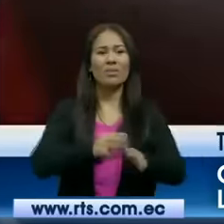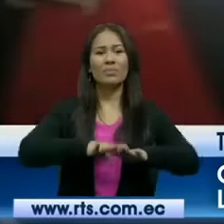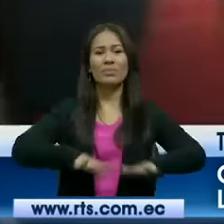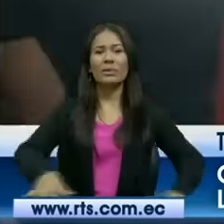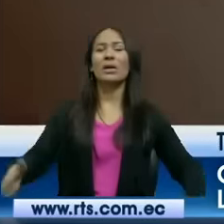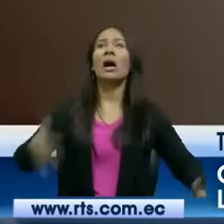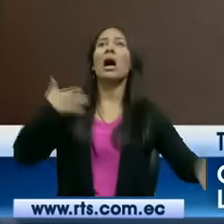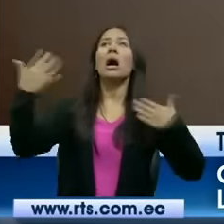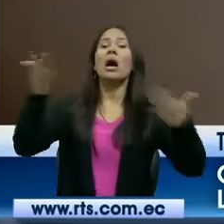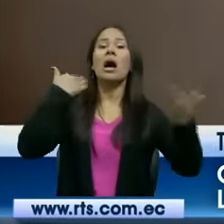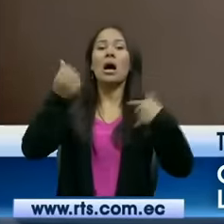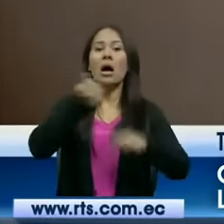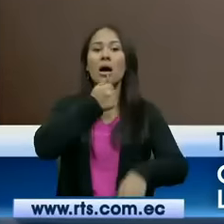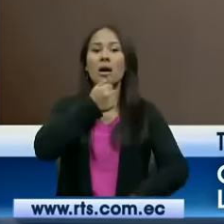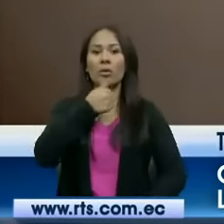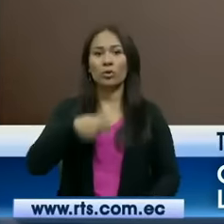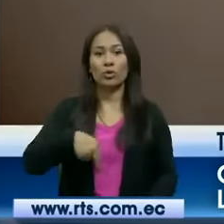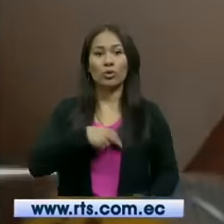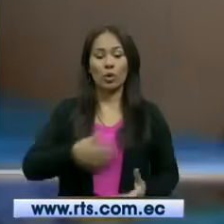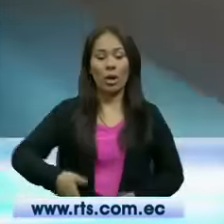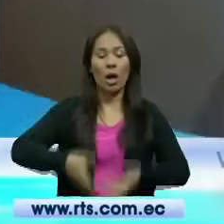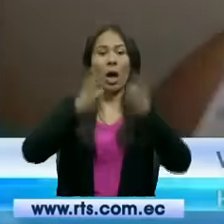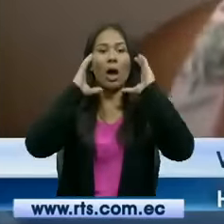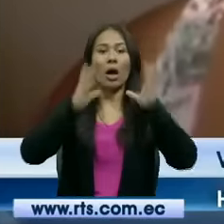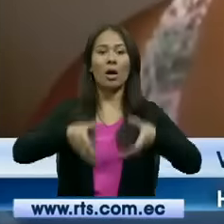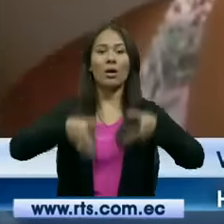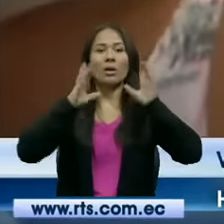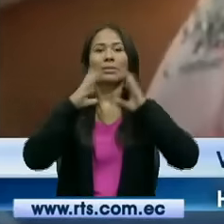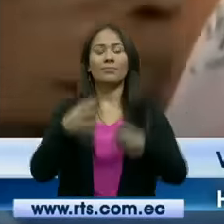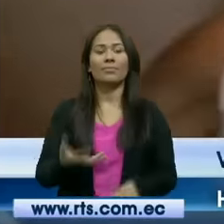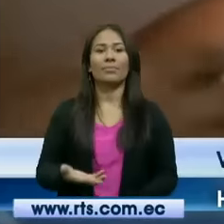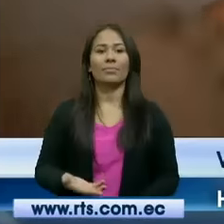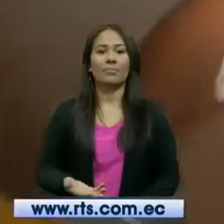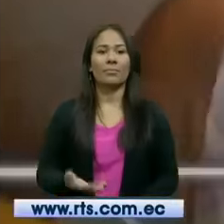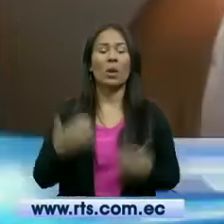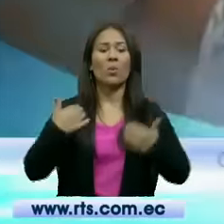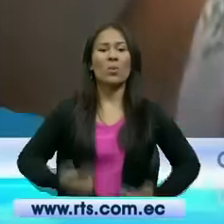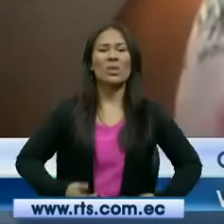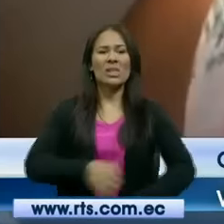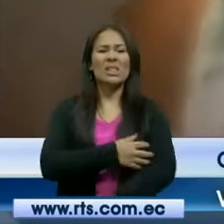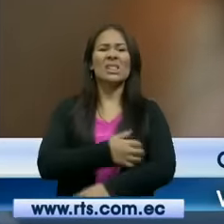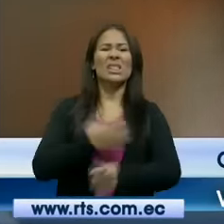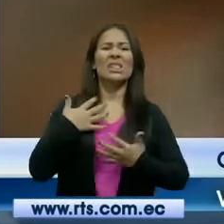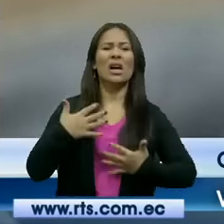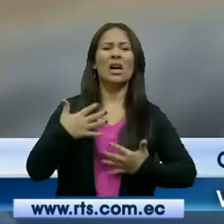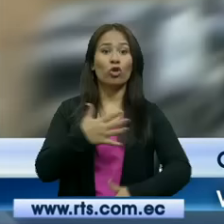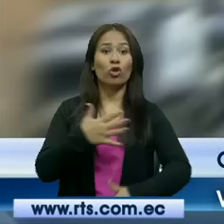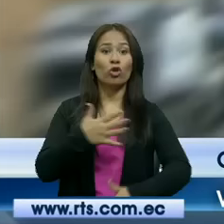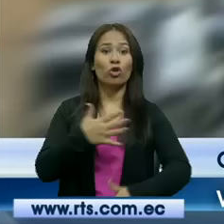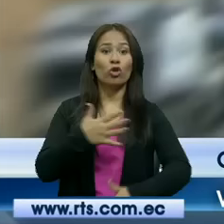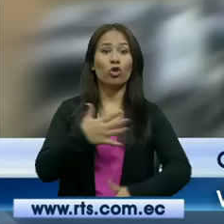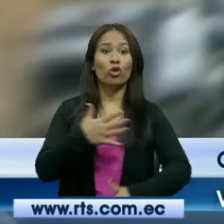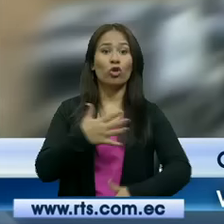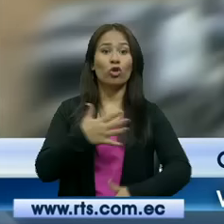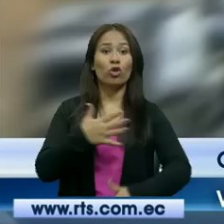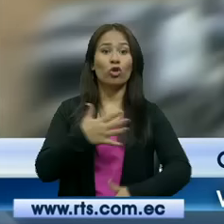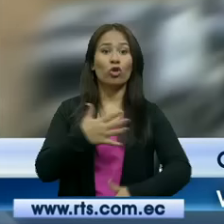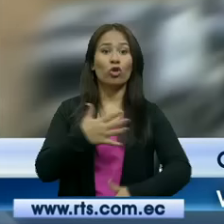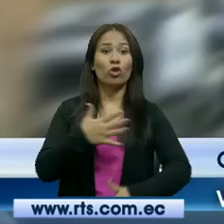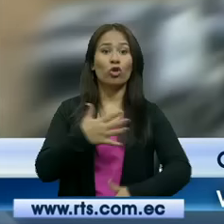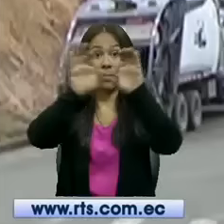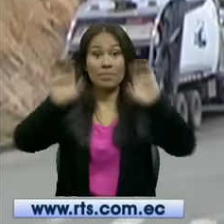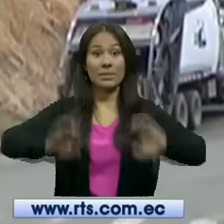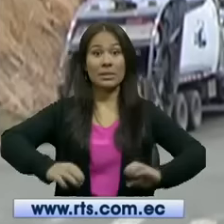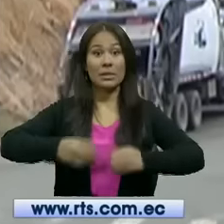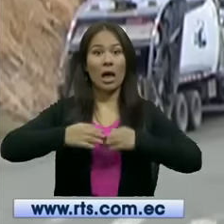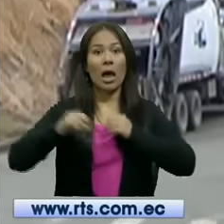ay, pásame agua, y ahí le comenzamos a tirar agua, y ya después no aguantaba la del cuerpo que le toque. Según representantes del consorcio Puerto